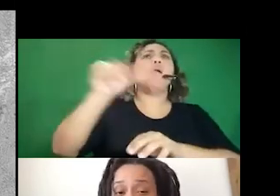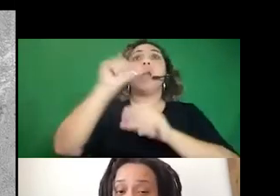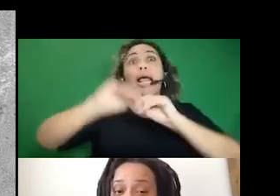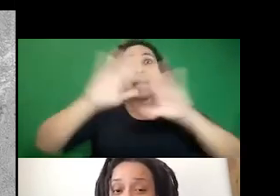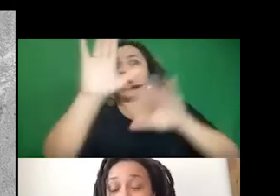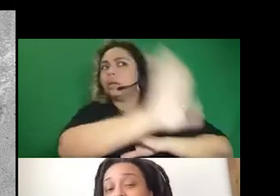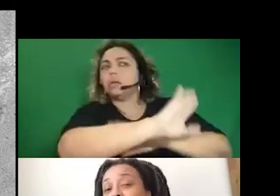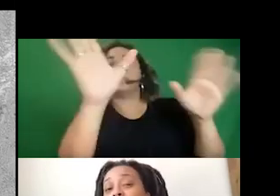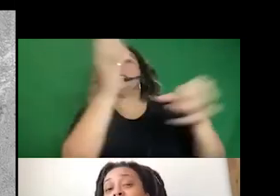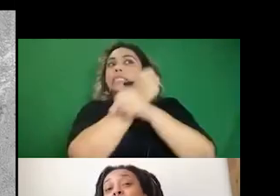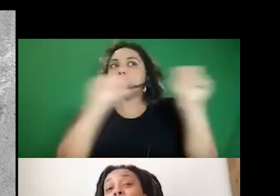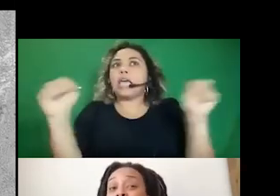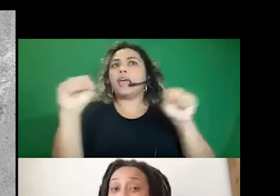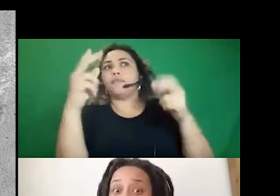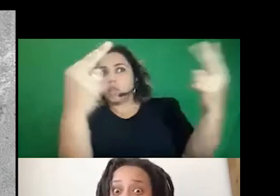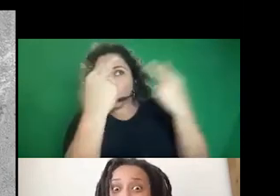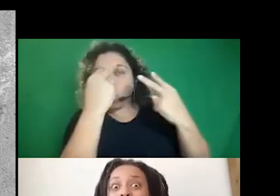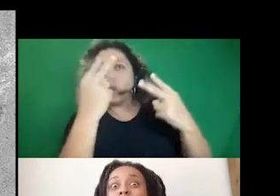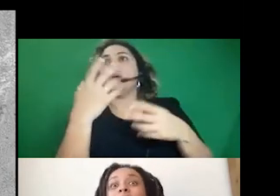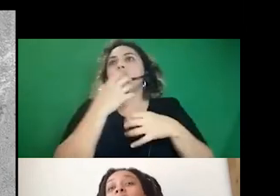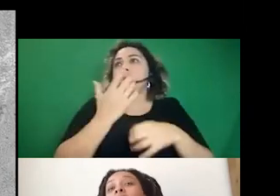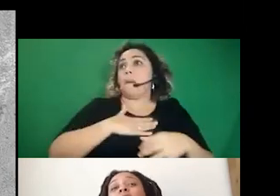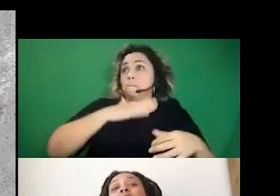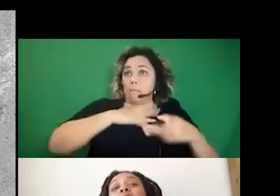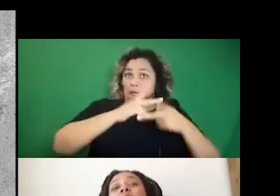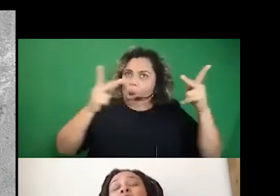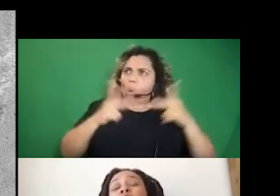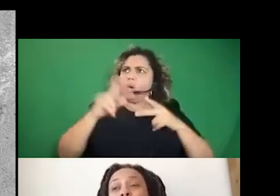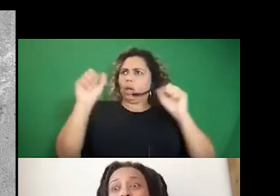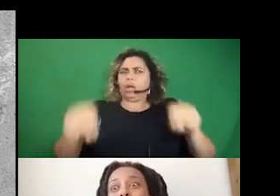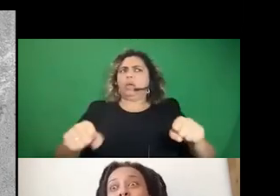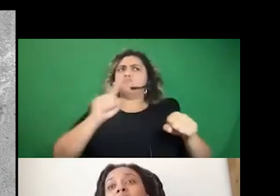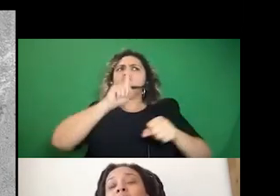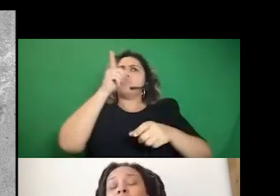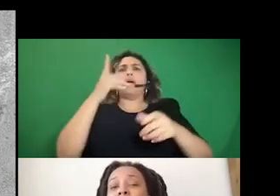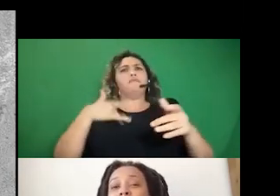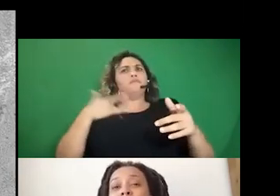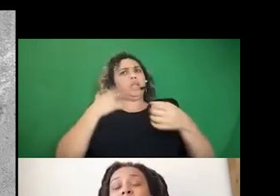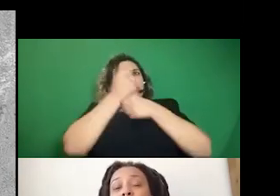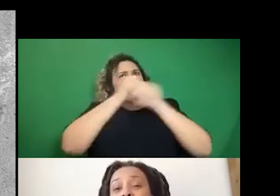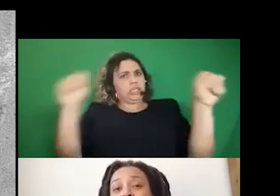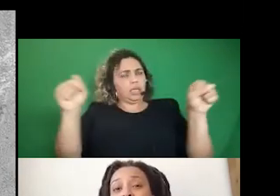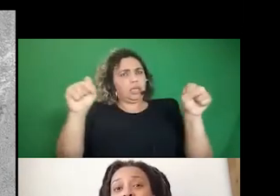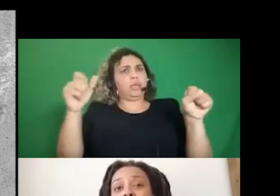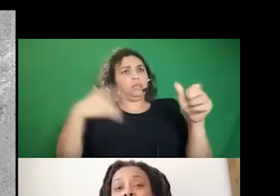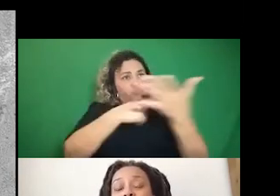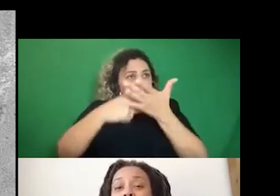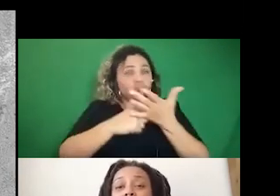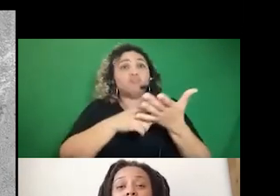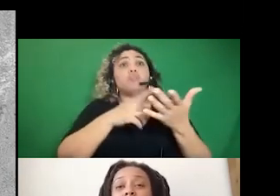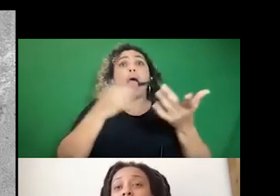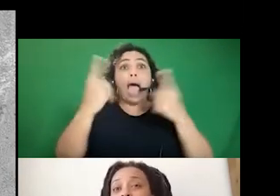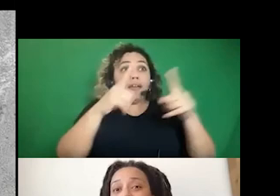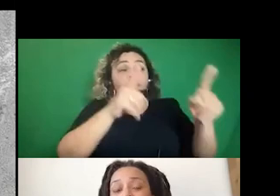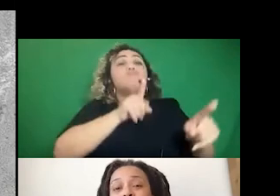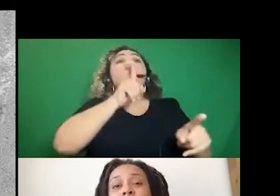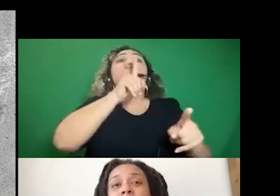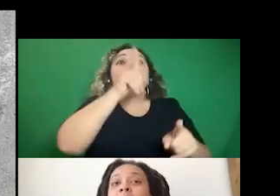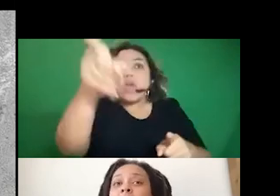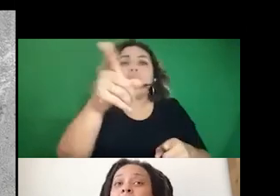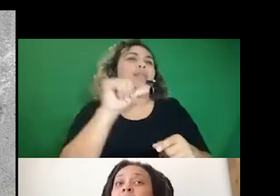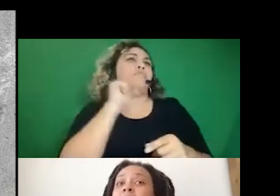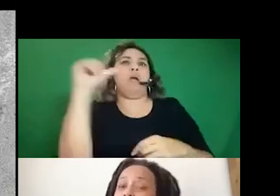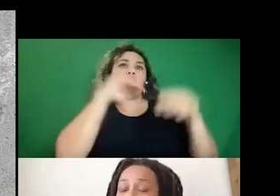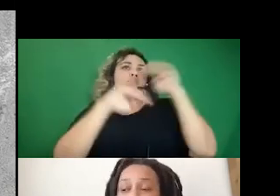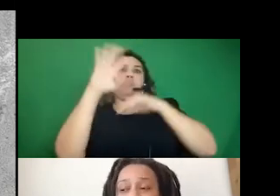de otras razas marginadas en el campo pero físicamente personalmente tratando de crear espacios donde